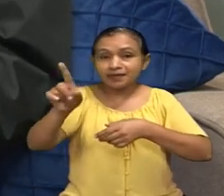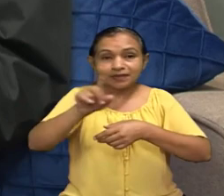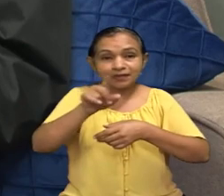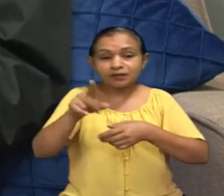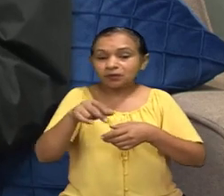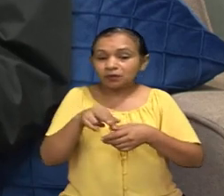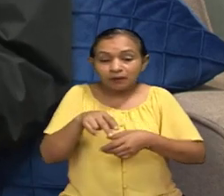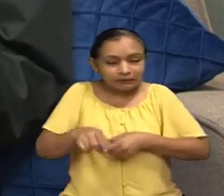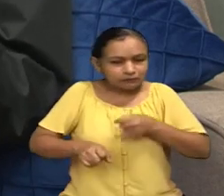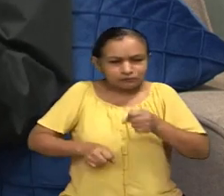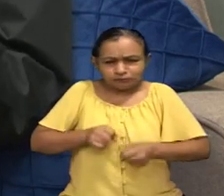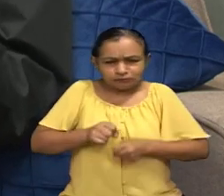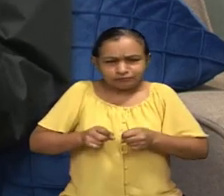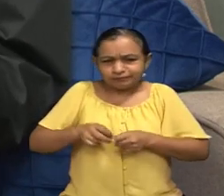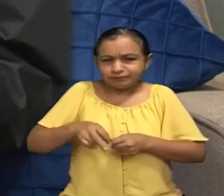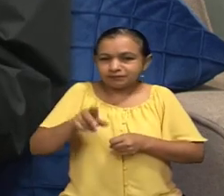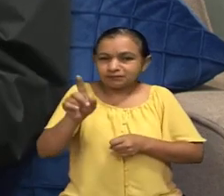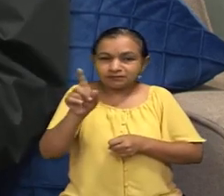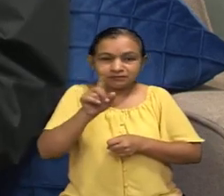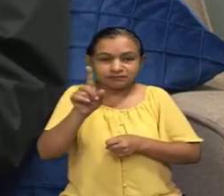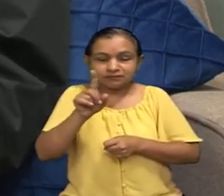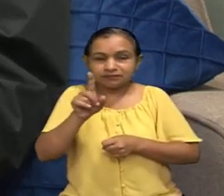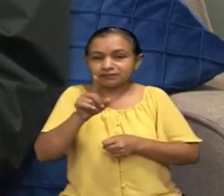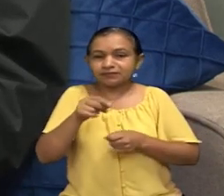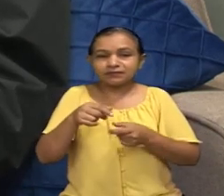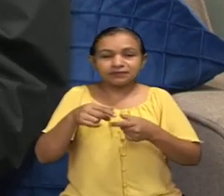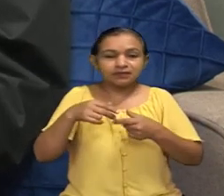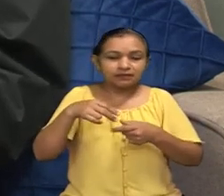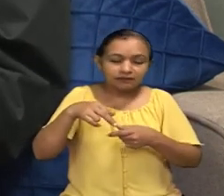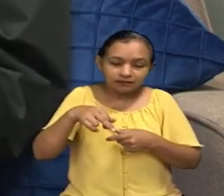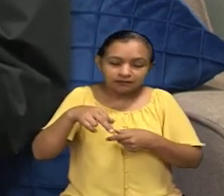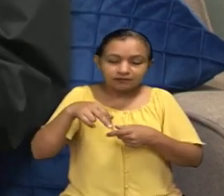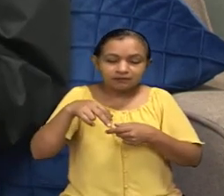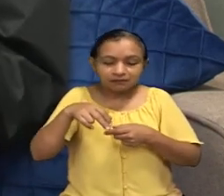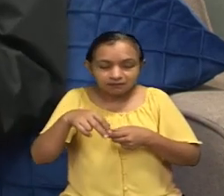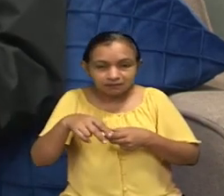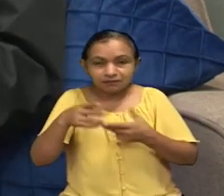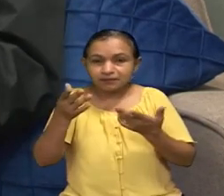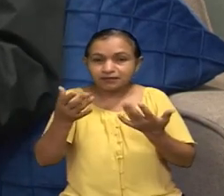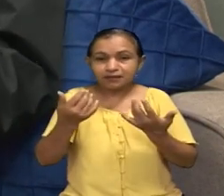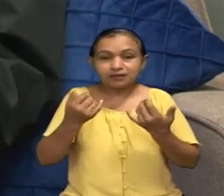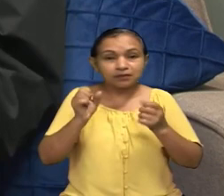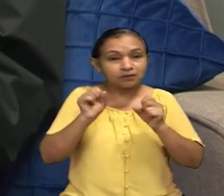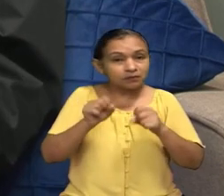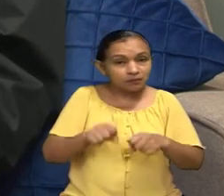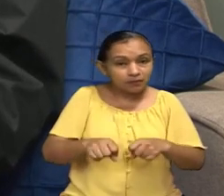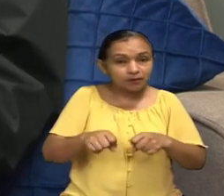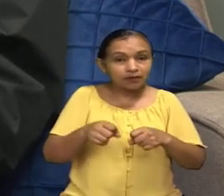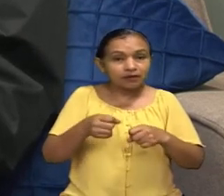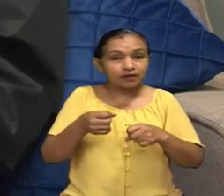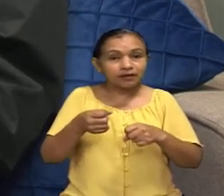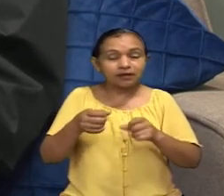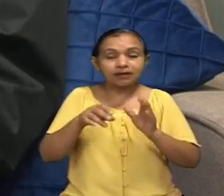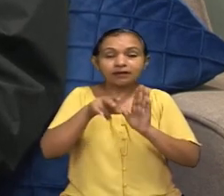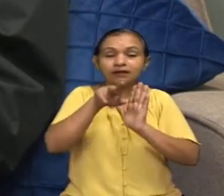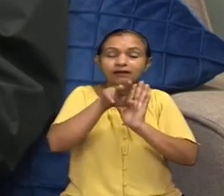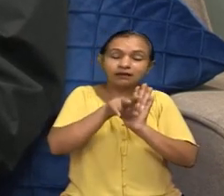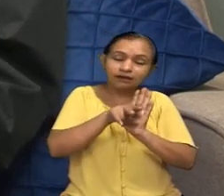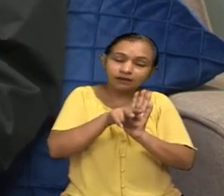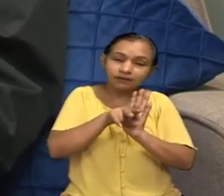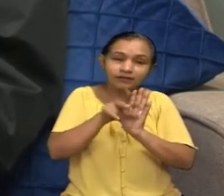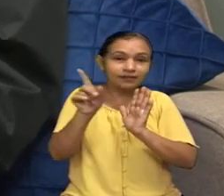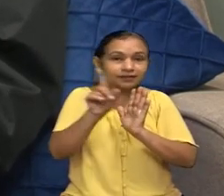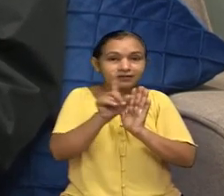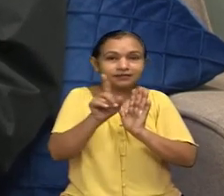misma velocidad, que no vamos a tener la misma energía, que no vamos a tener la disponibilidad de estar tanto tiempo en la cama.